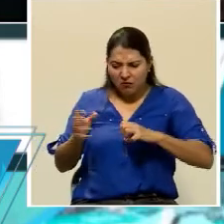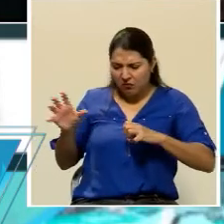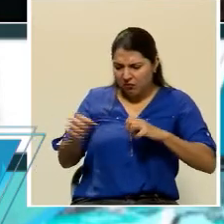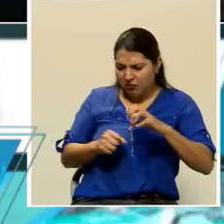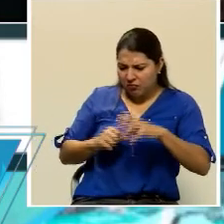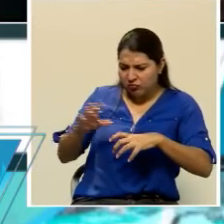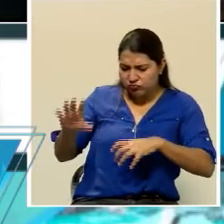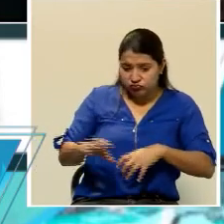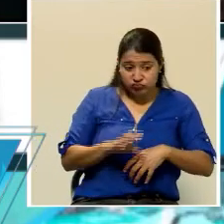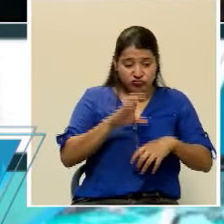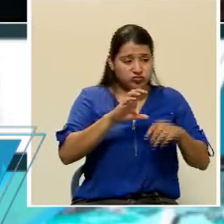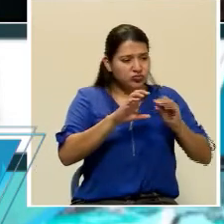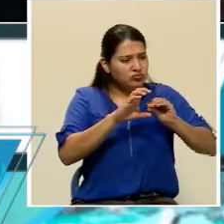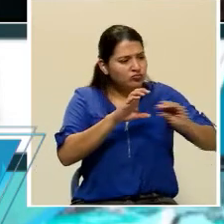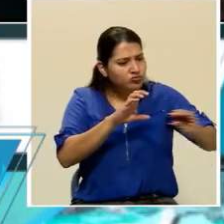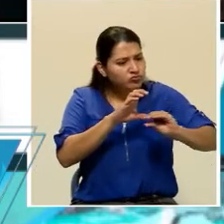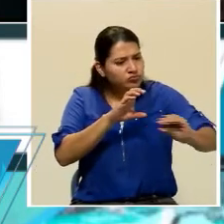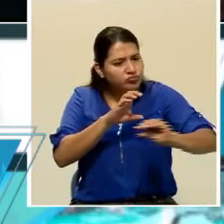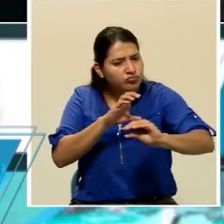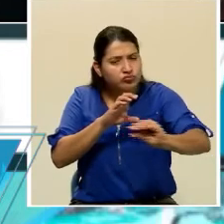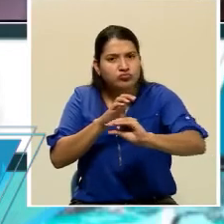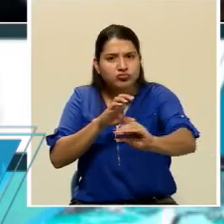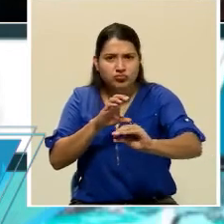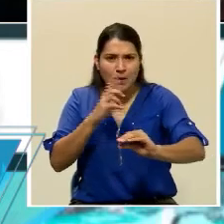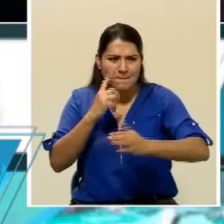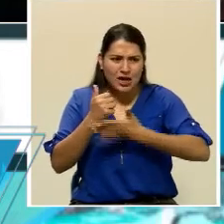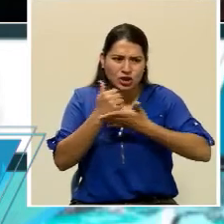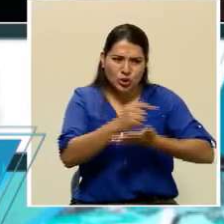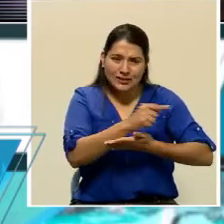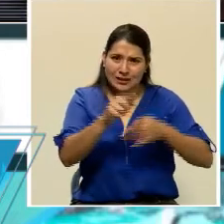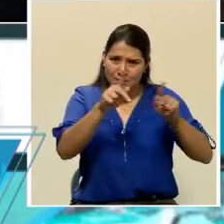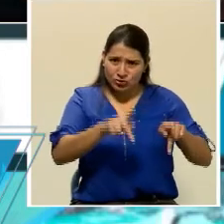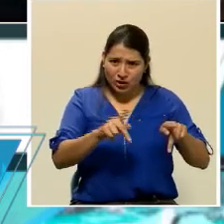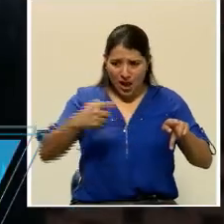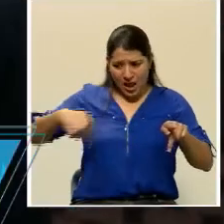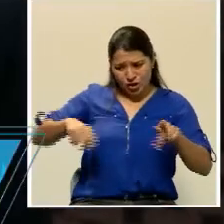pueden repartir, tienen todavía para repartir algo de carga?